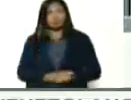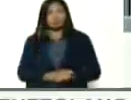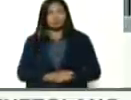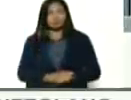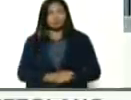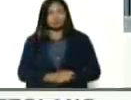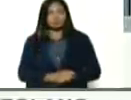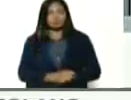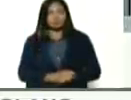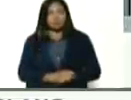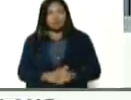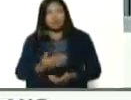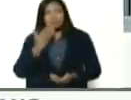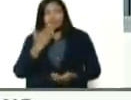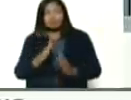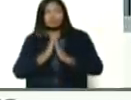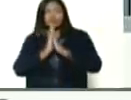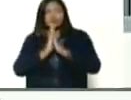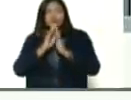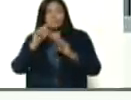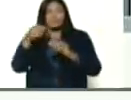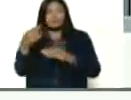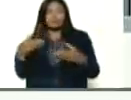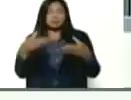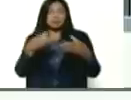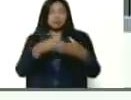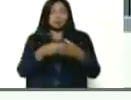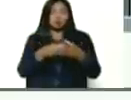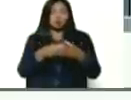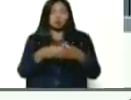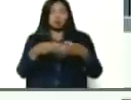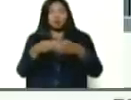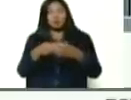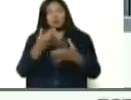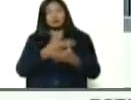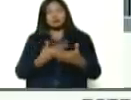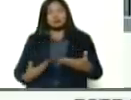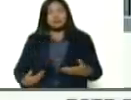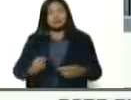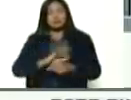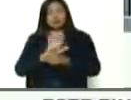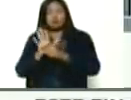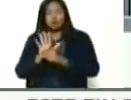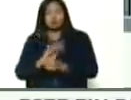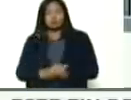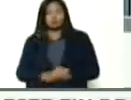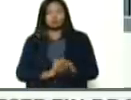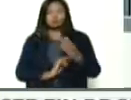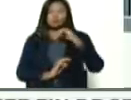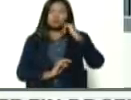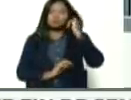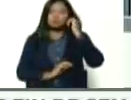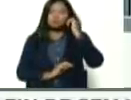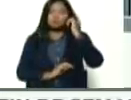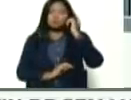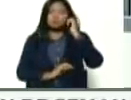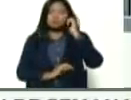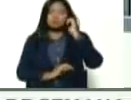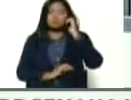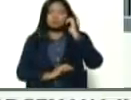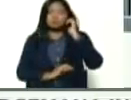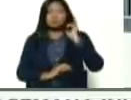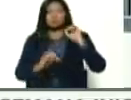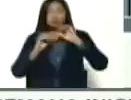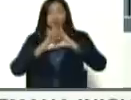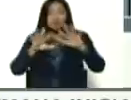y le pedí que mañana se reúna la comisión presidencial del comité y multiplicamos